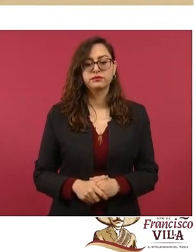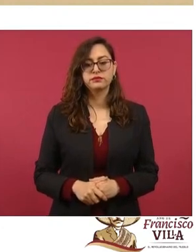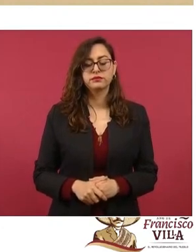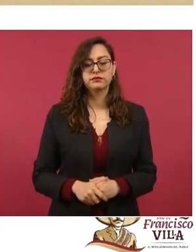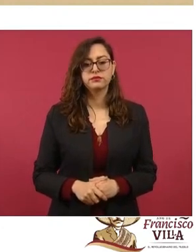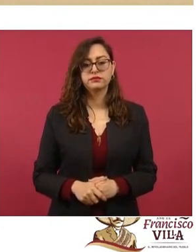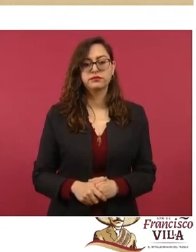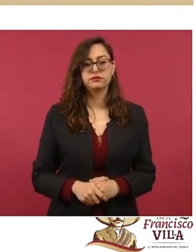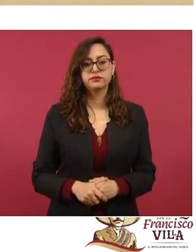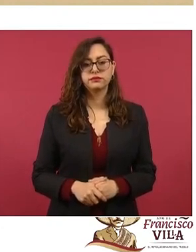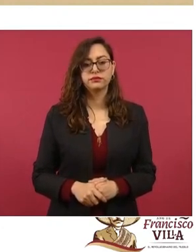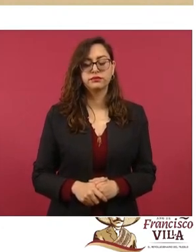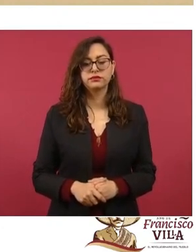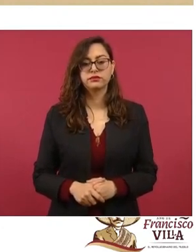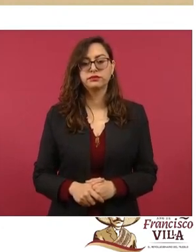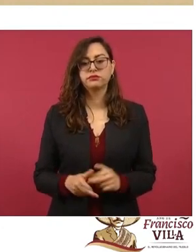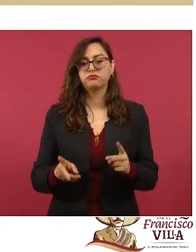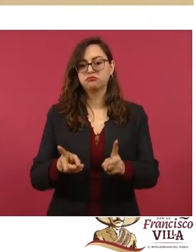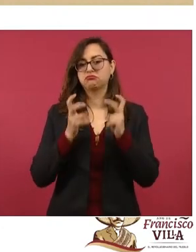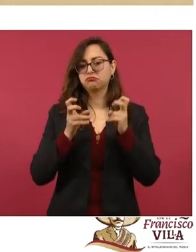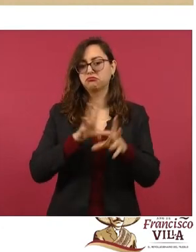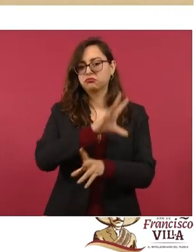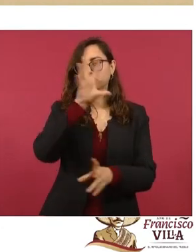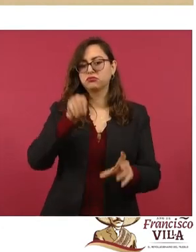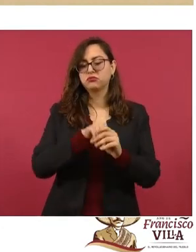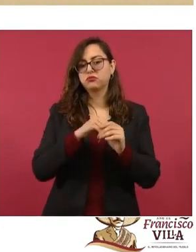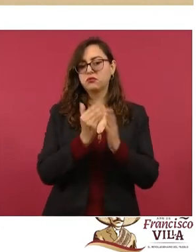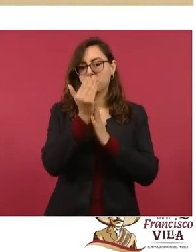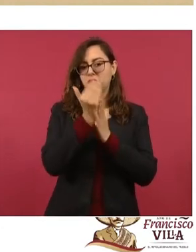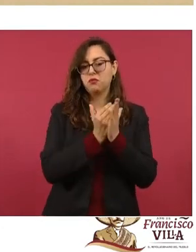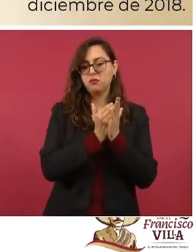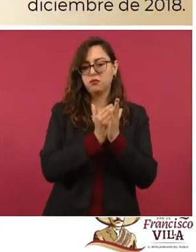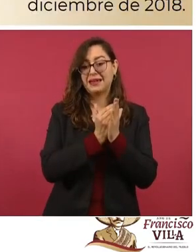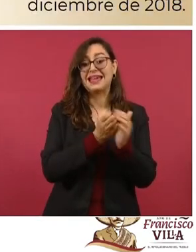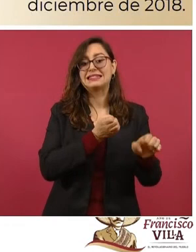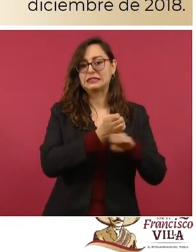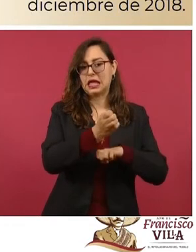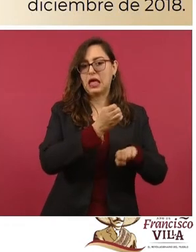Sí, robo total a la baja en fuero común.